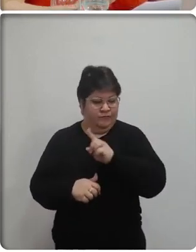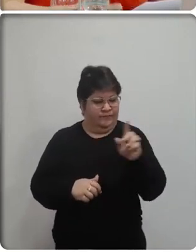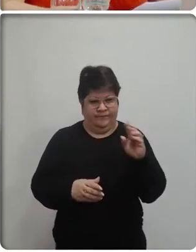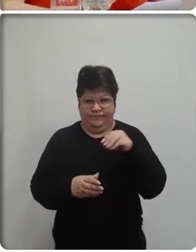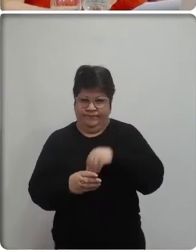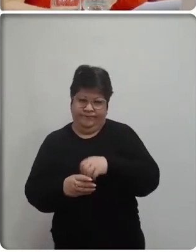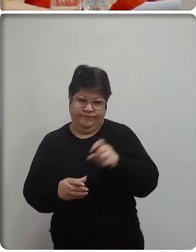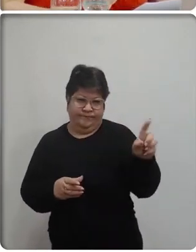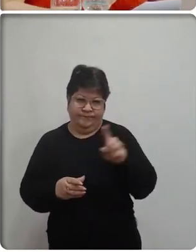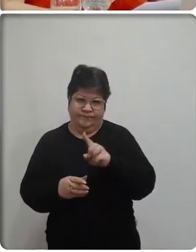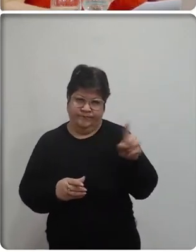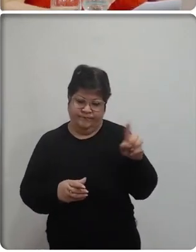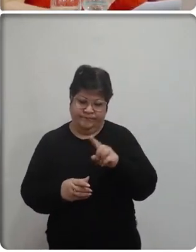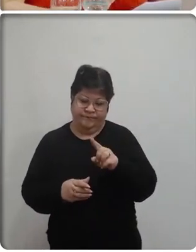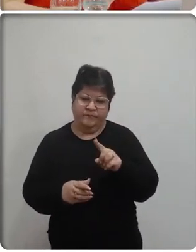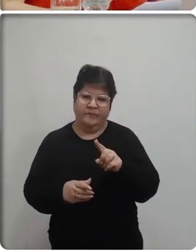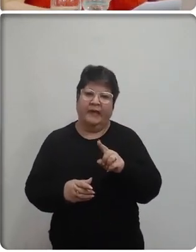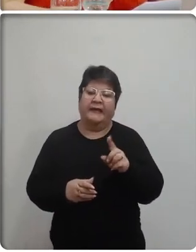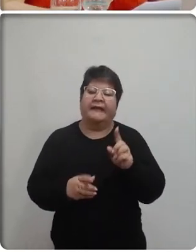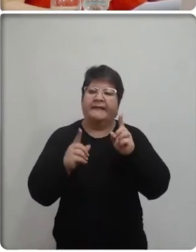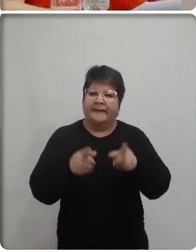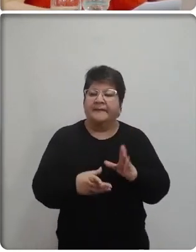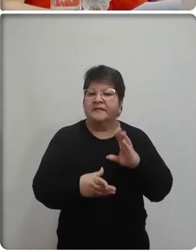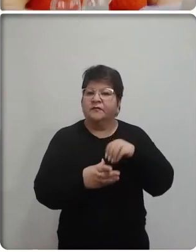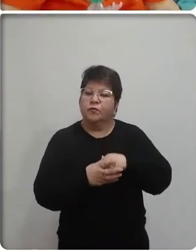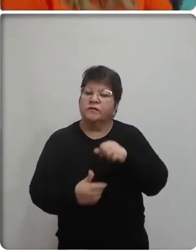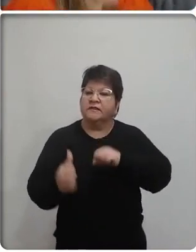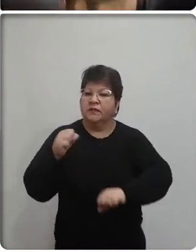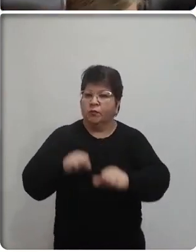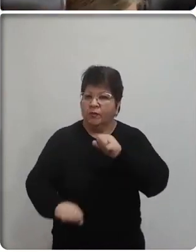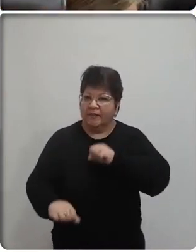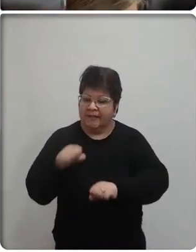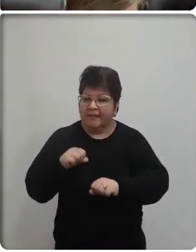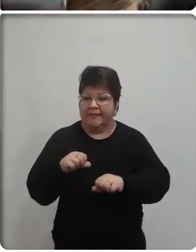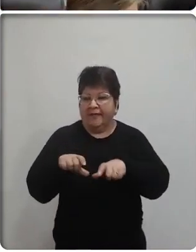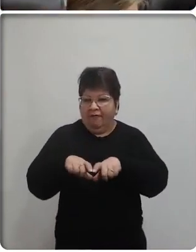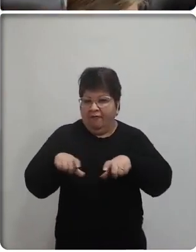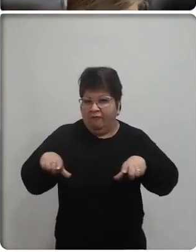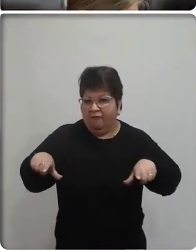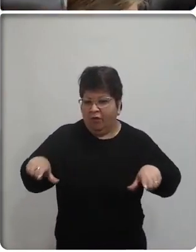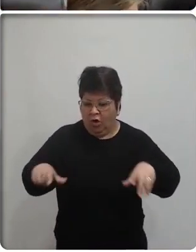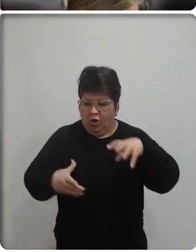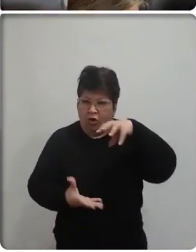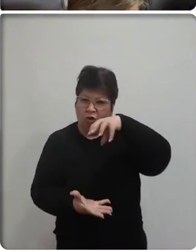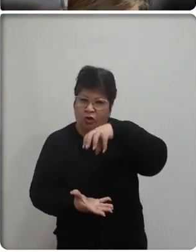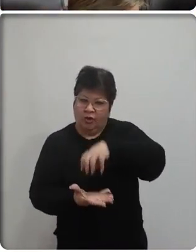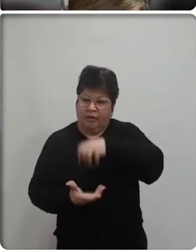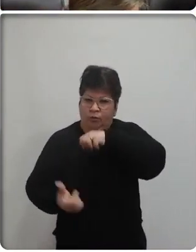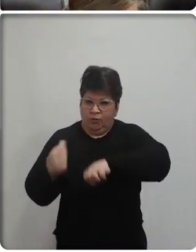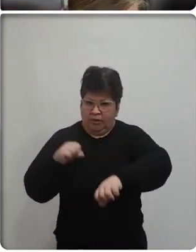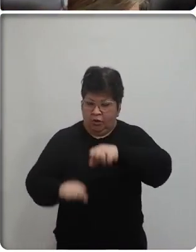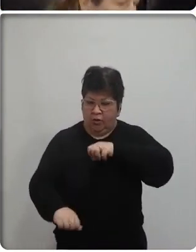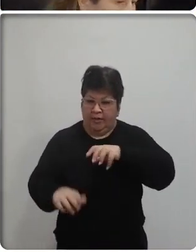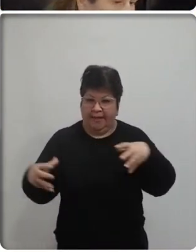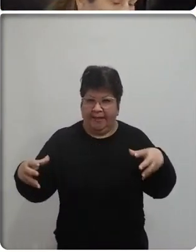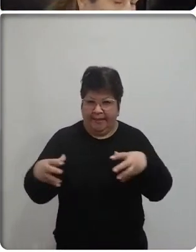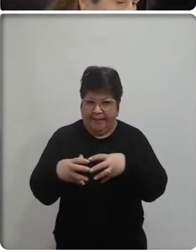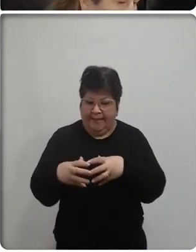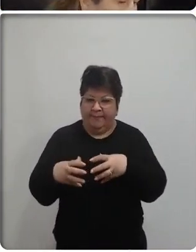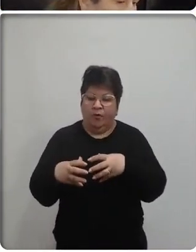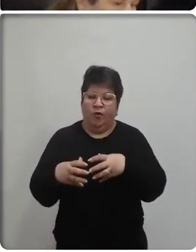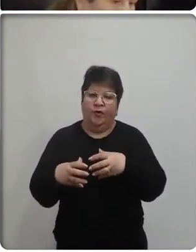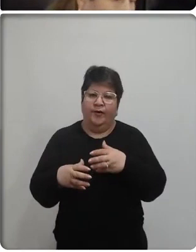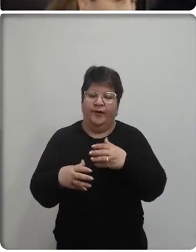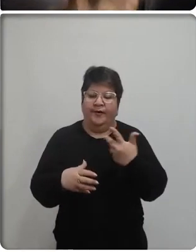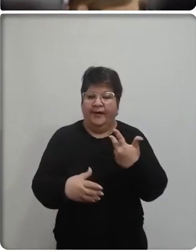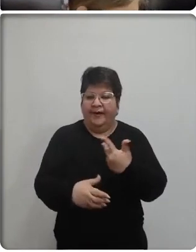Se incluyeron todo lo que son gastos de cirugía en horarios de bloque quirúrgico, de lo que involucra al equipo quirúrgico,